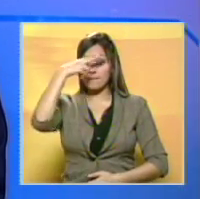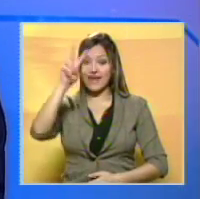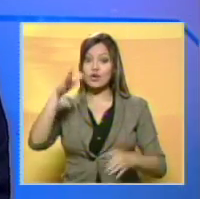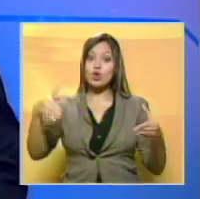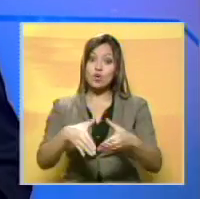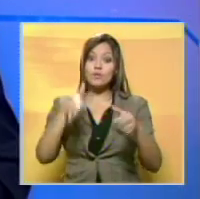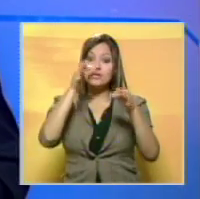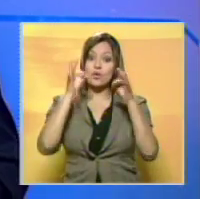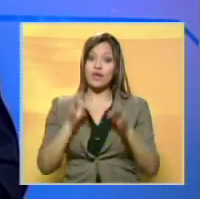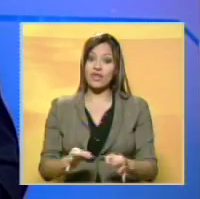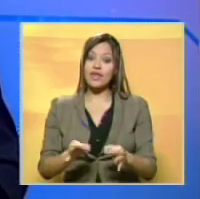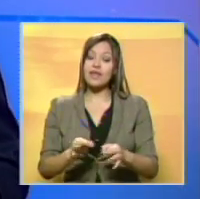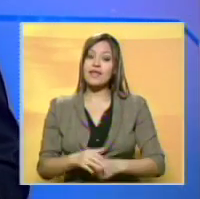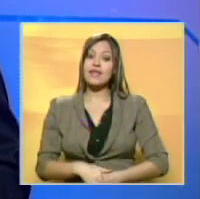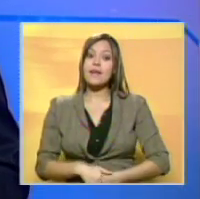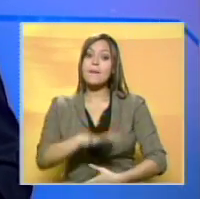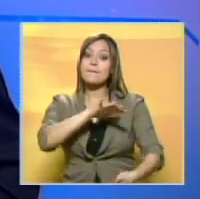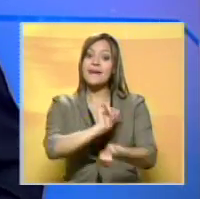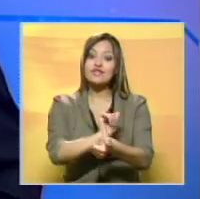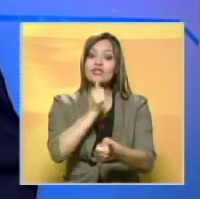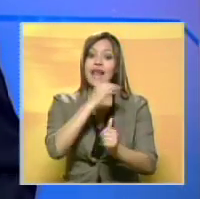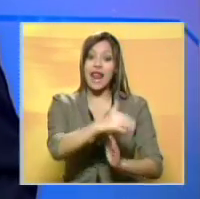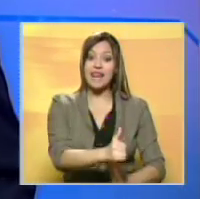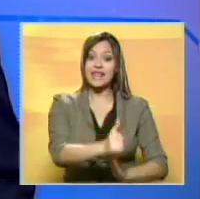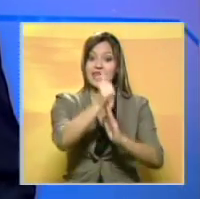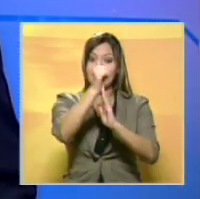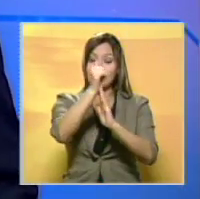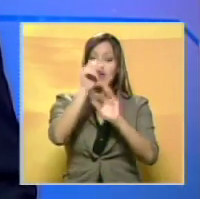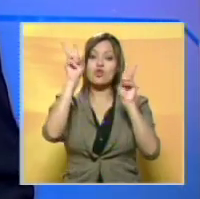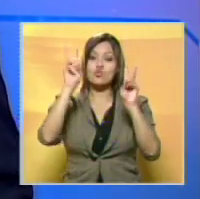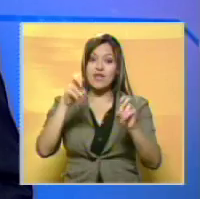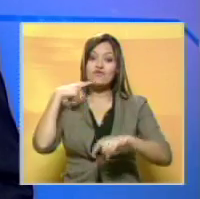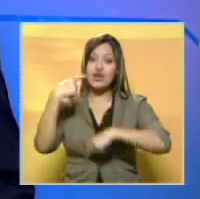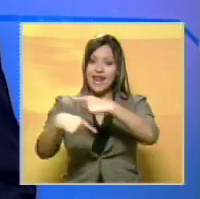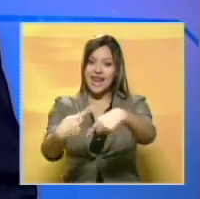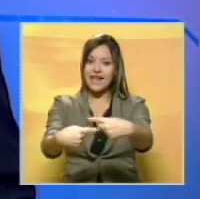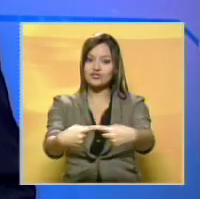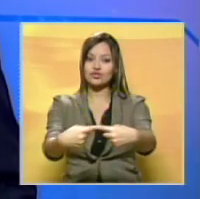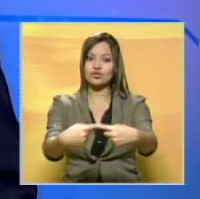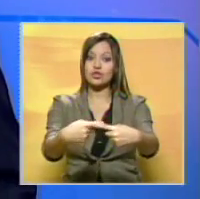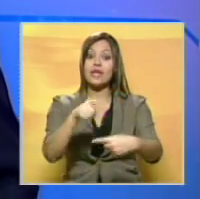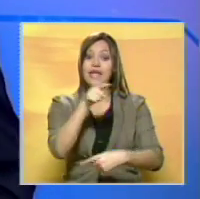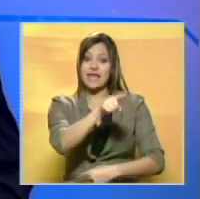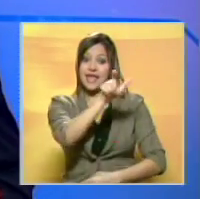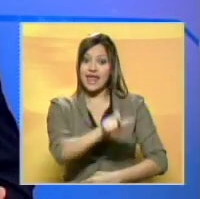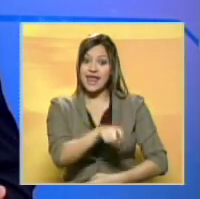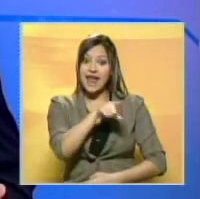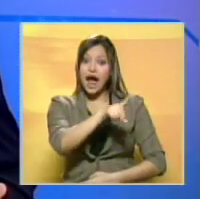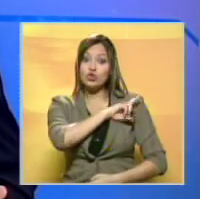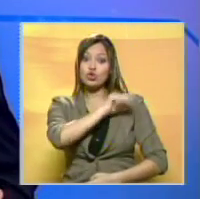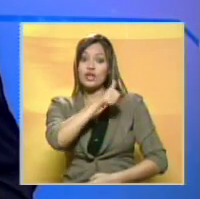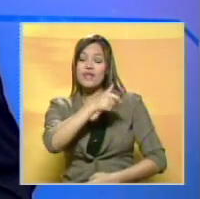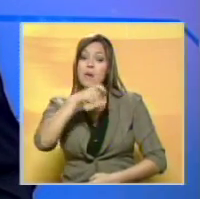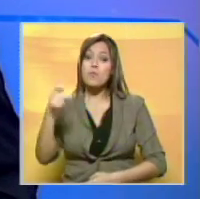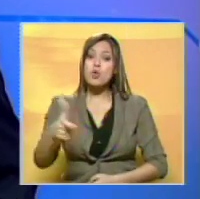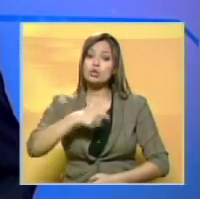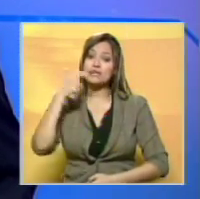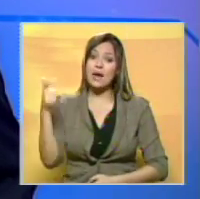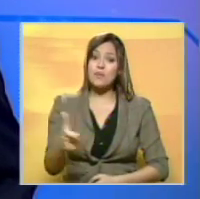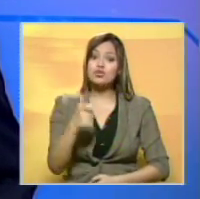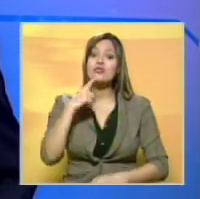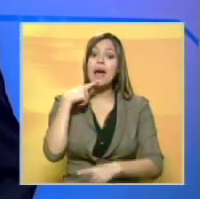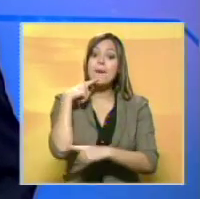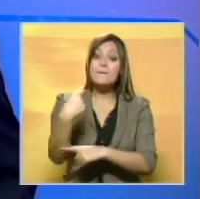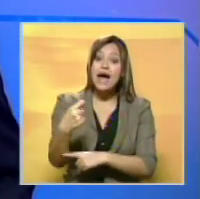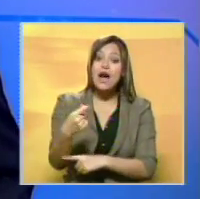de seguridad capturaron al hijo del líder del cartel Nueva Generación, Nemesio Oseguera Cervantes, a quienes las autoridades buscaban por una